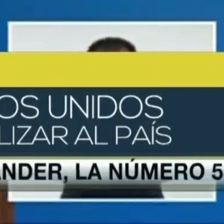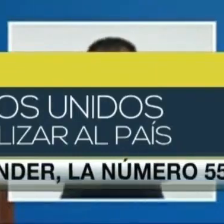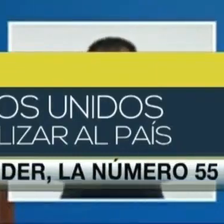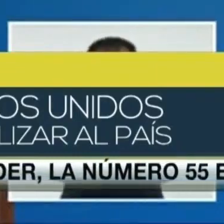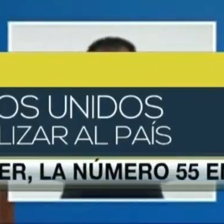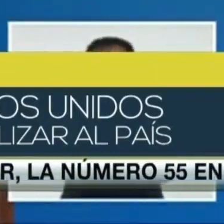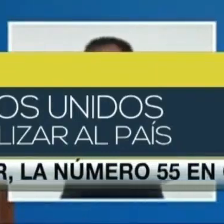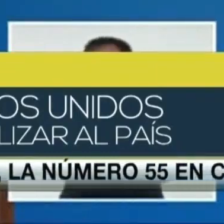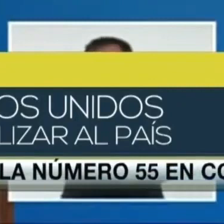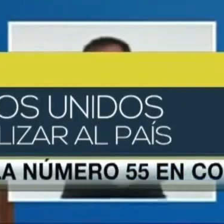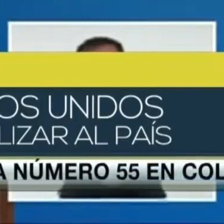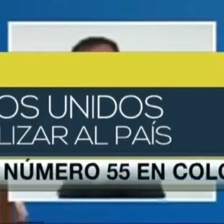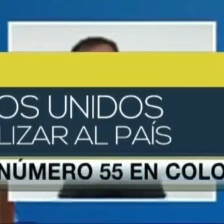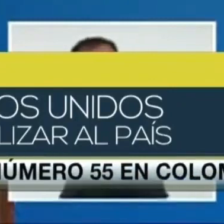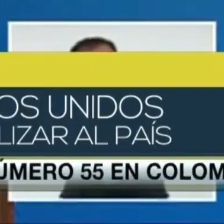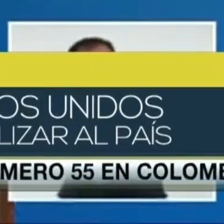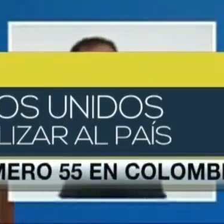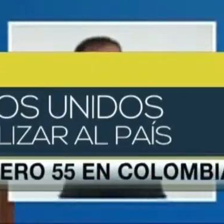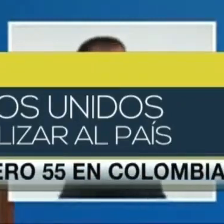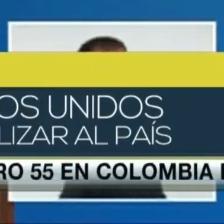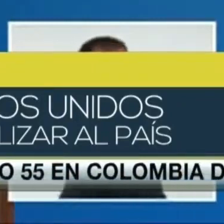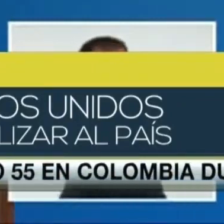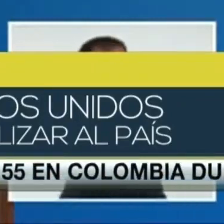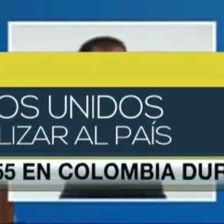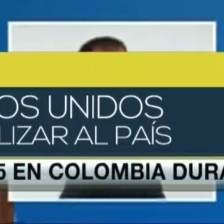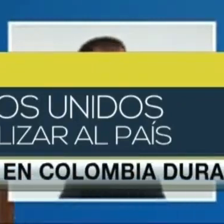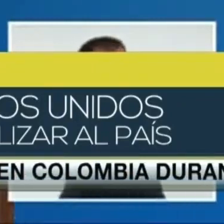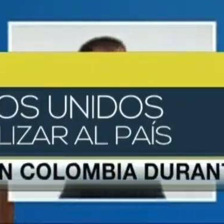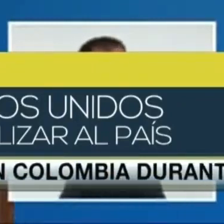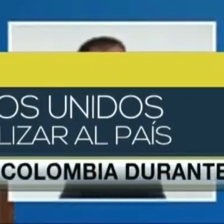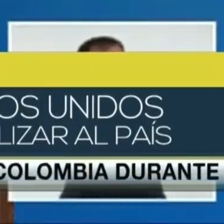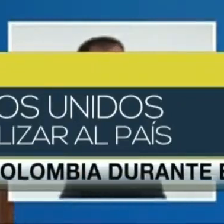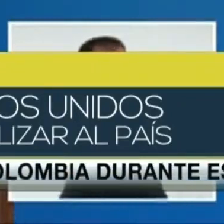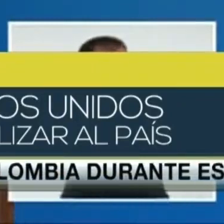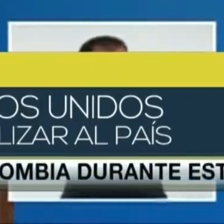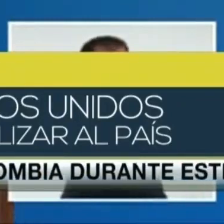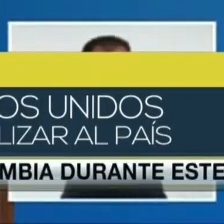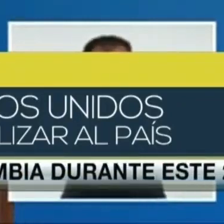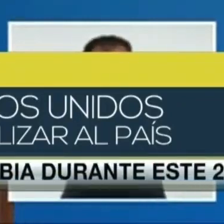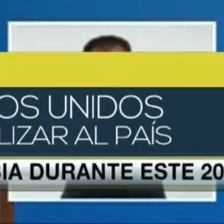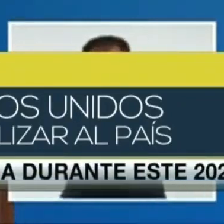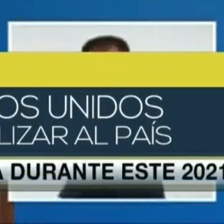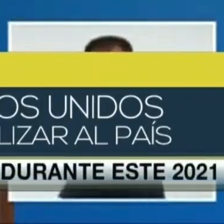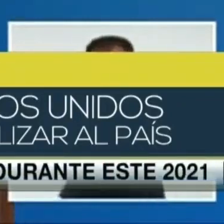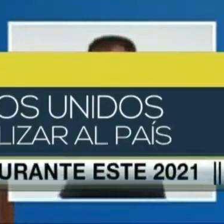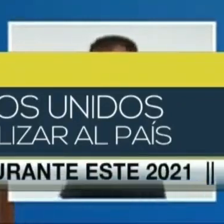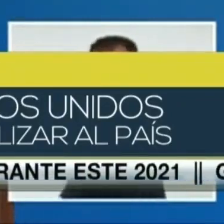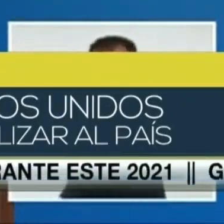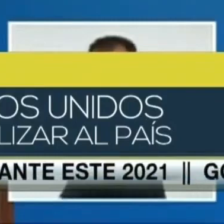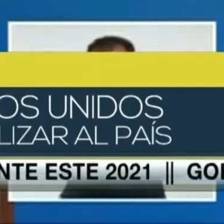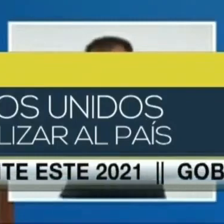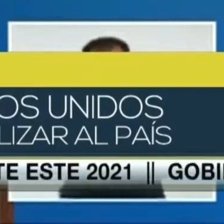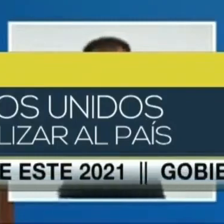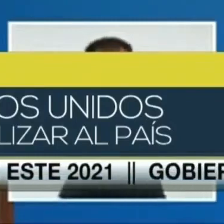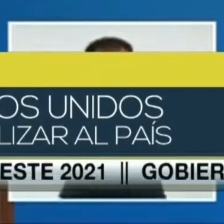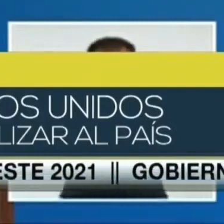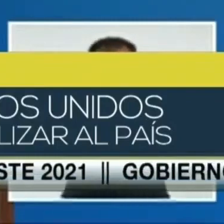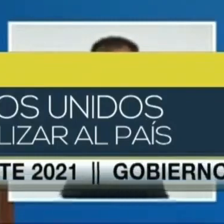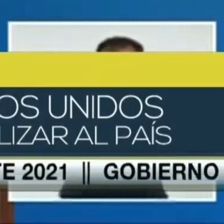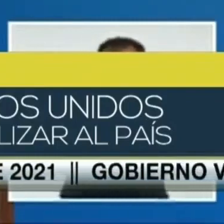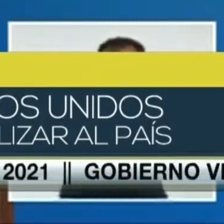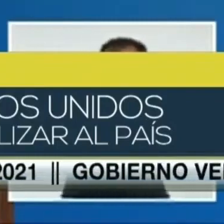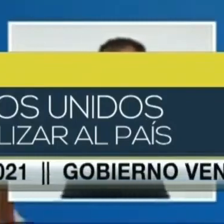nuestro pueblo, porque sorprende que en medio de una pandemia se toleren actividades de esta